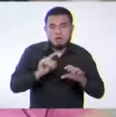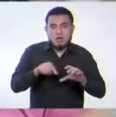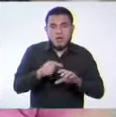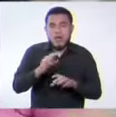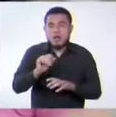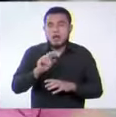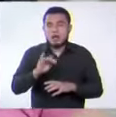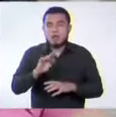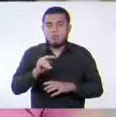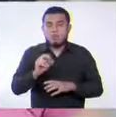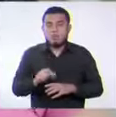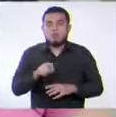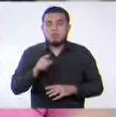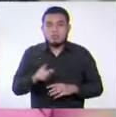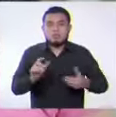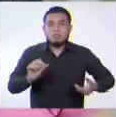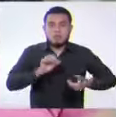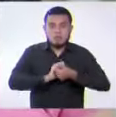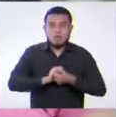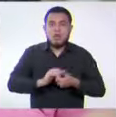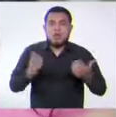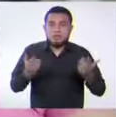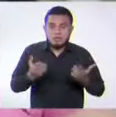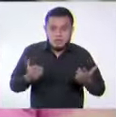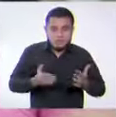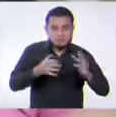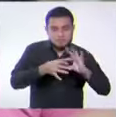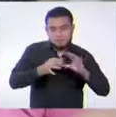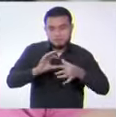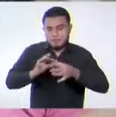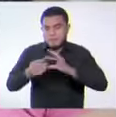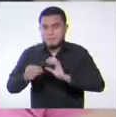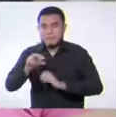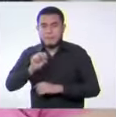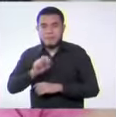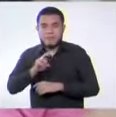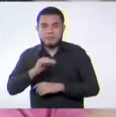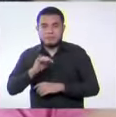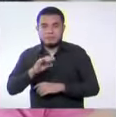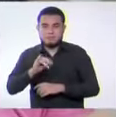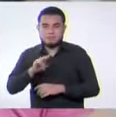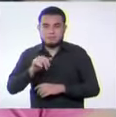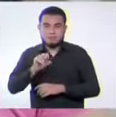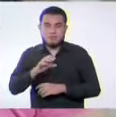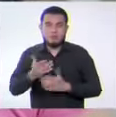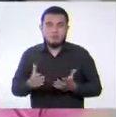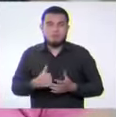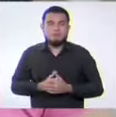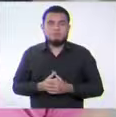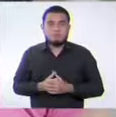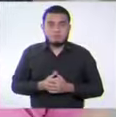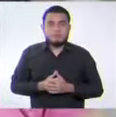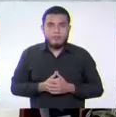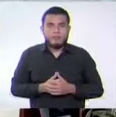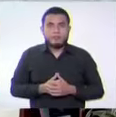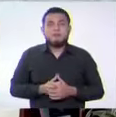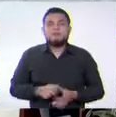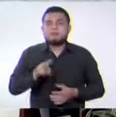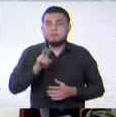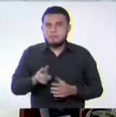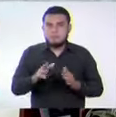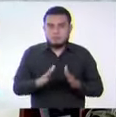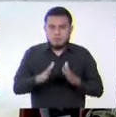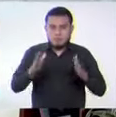carbono y que están unidas formando cadenas sucesivas. Los compuestos orgánicos se dividen en dos grandes